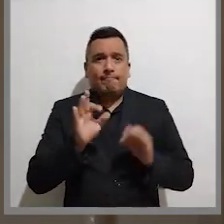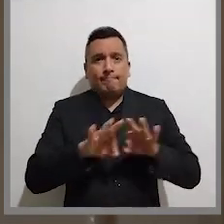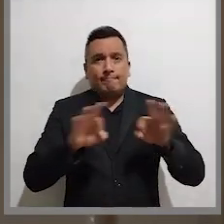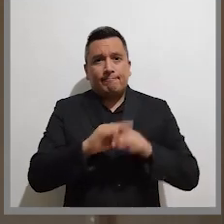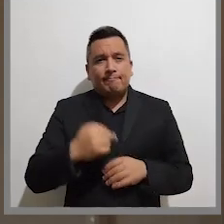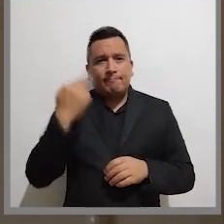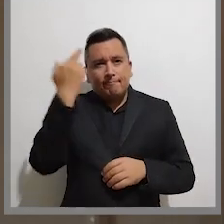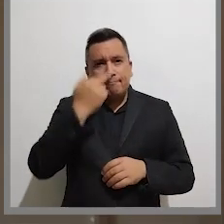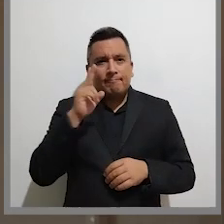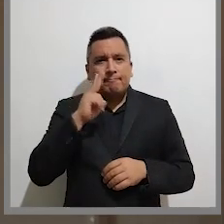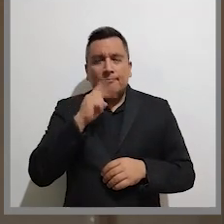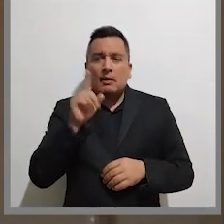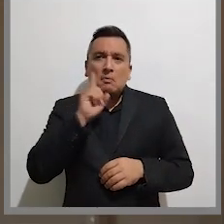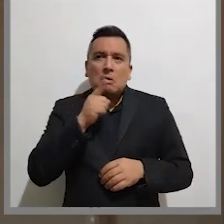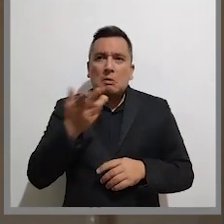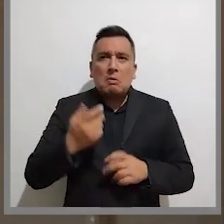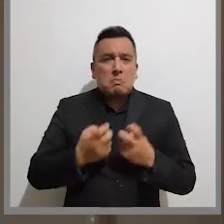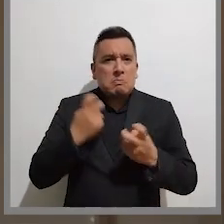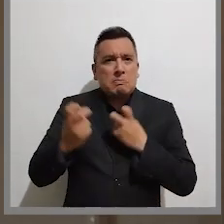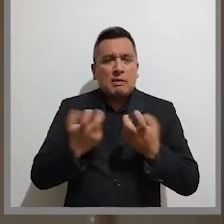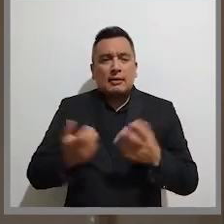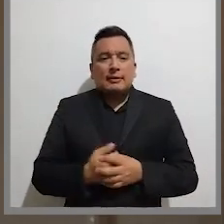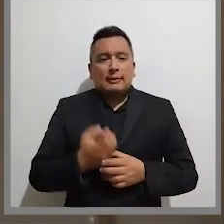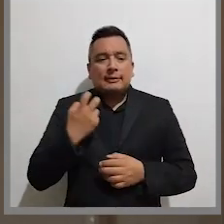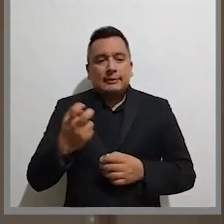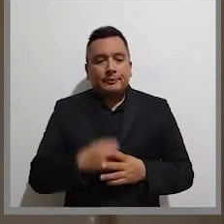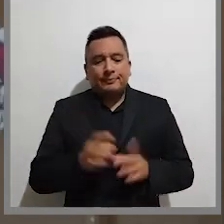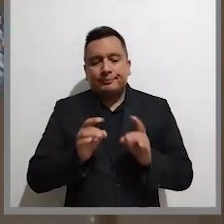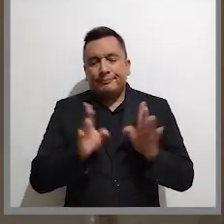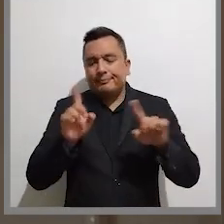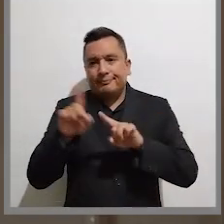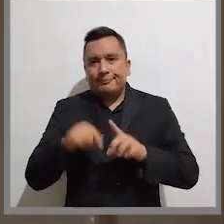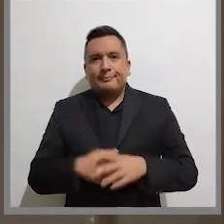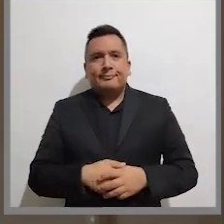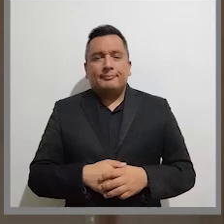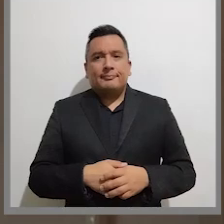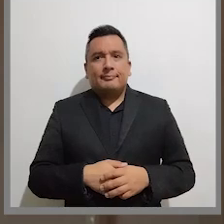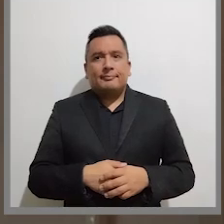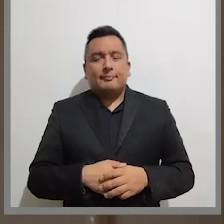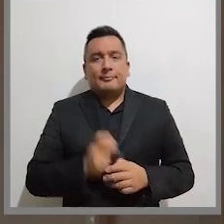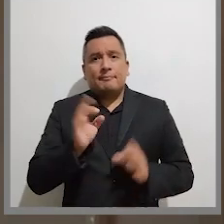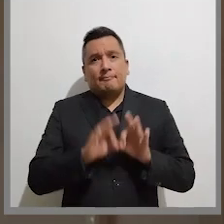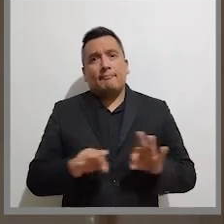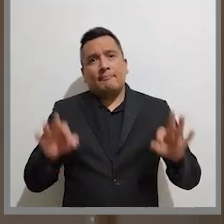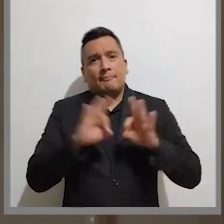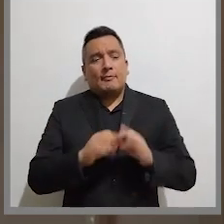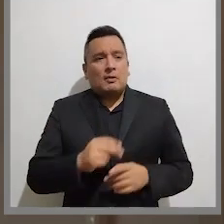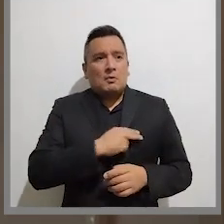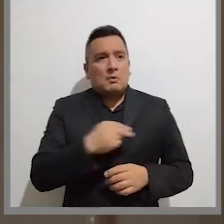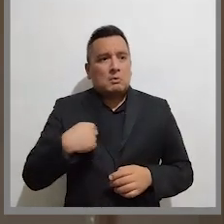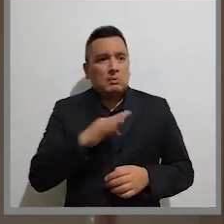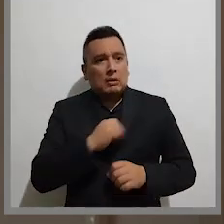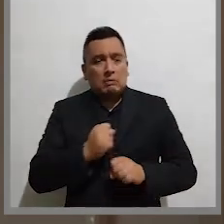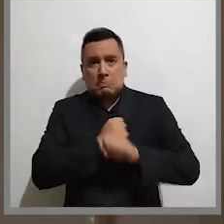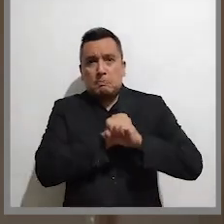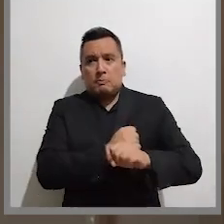las violencias que sufren las mujeres son estructurales y afectan en varios tipos y es importante poder combatirla,